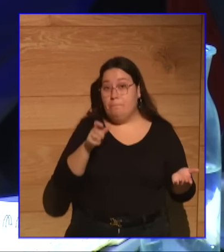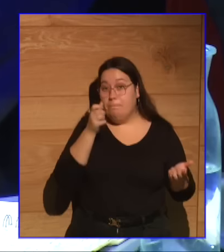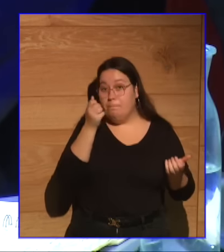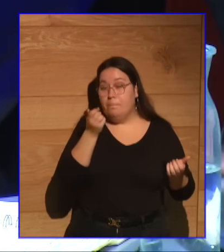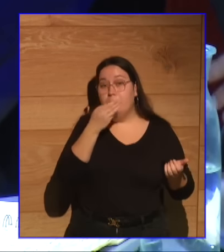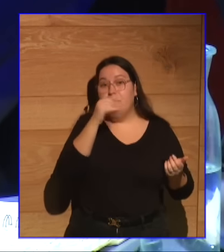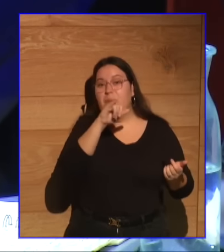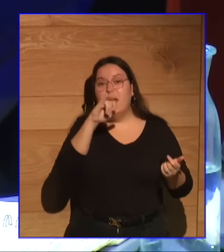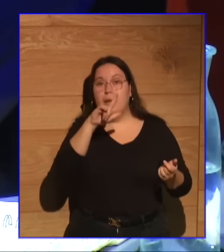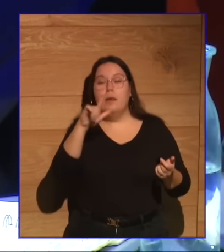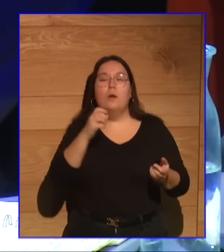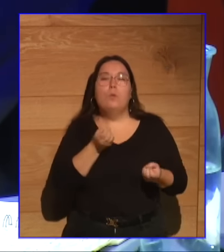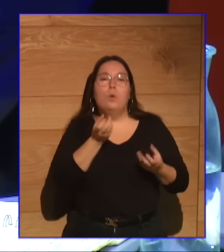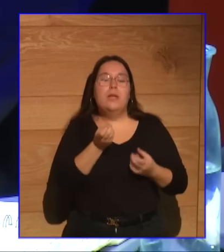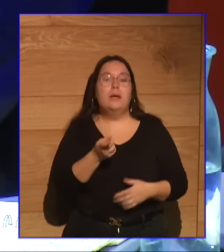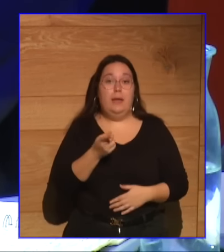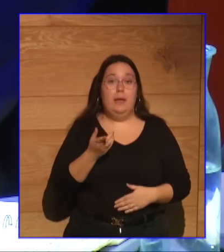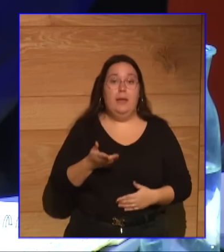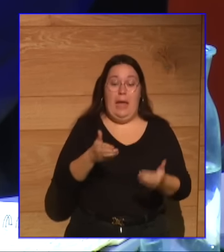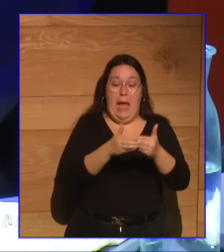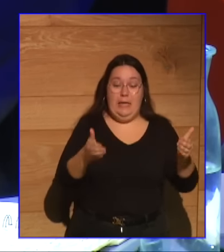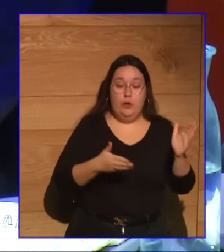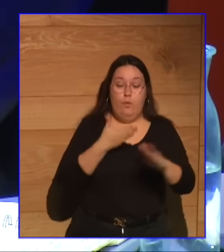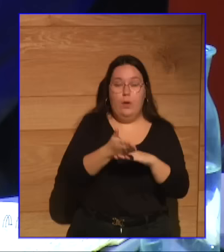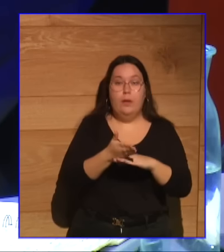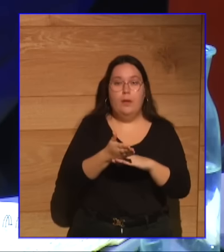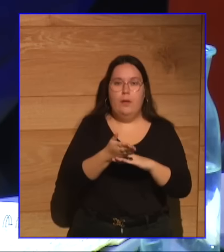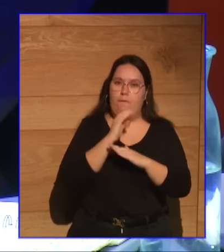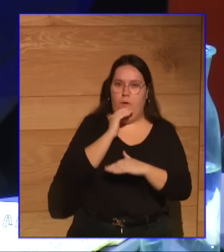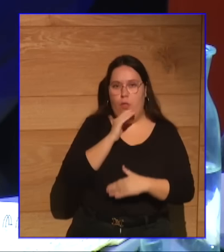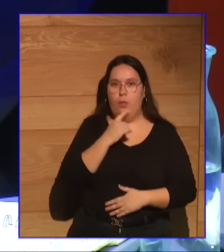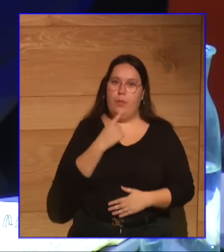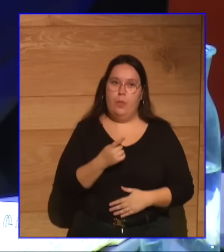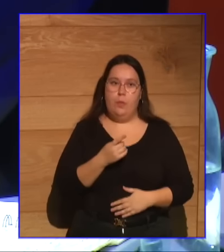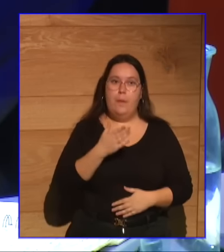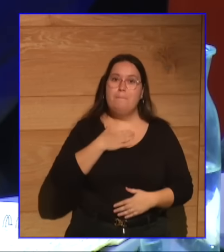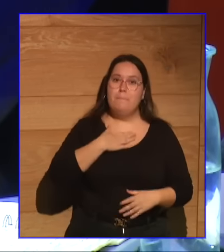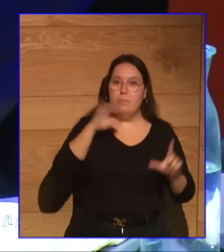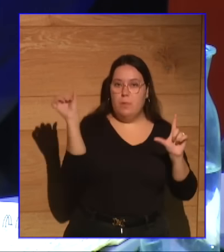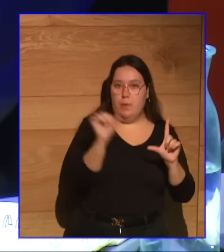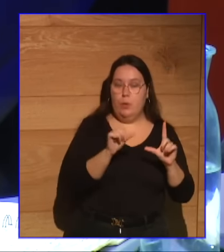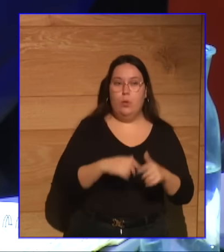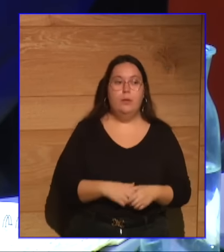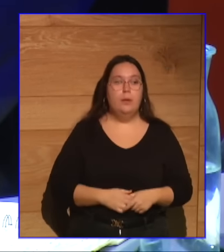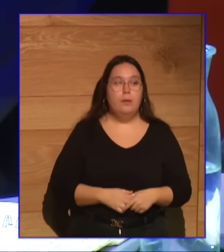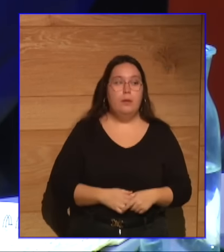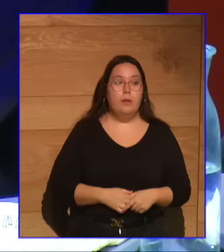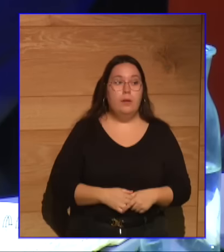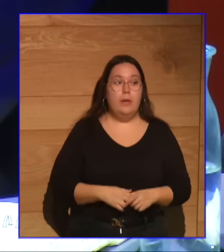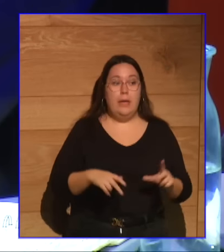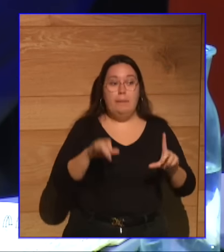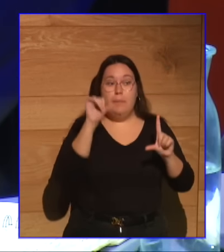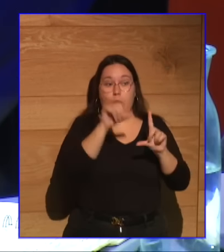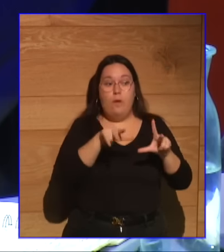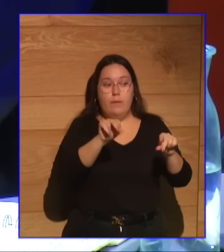Y Billy Wilder cuenta cómo fue al estreno enfadado, diciendo, han hecho mi película, y que cuando terminó la